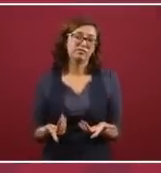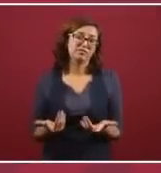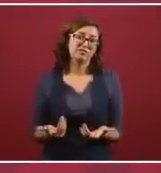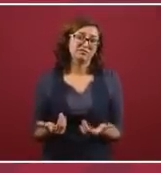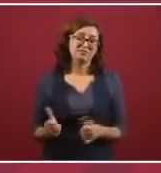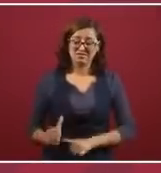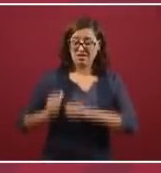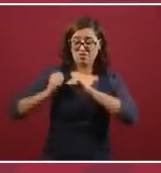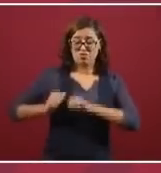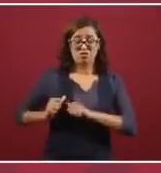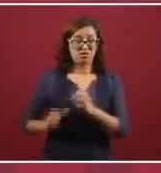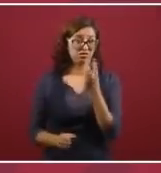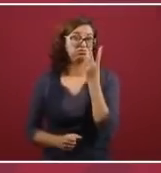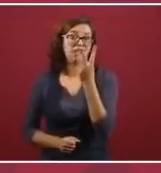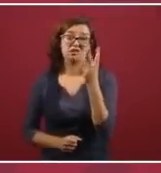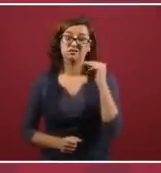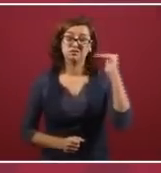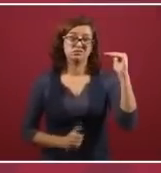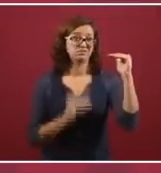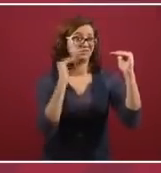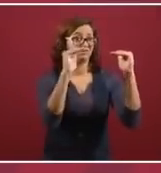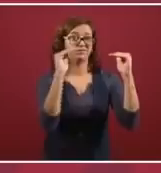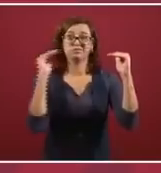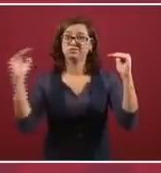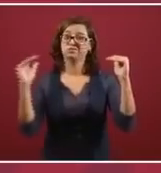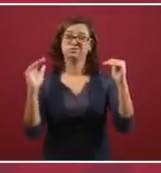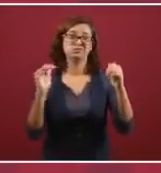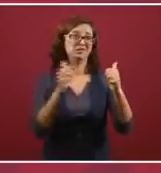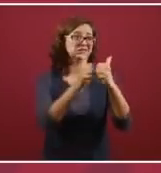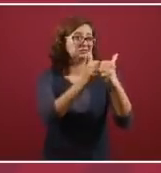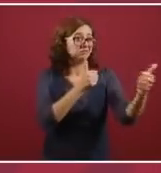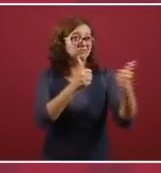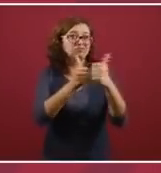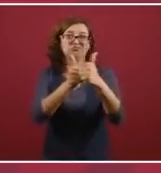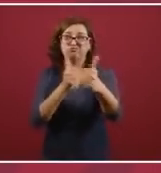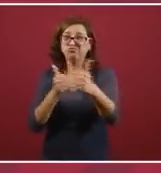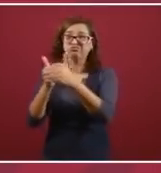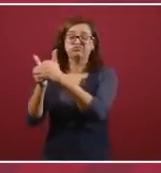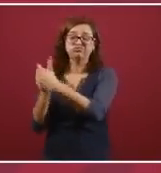autonomía, que haya independencia real,